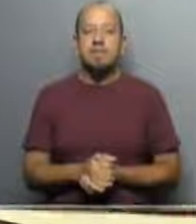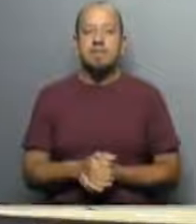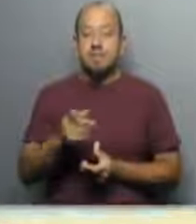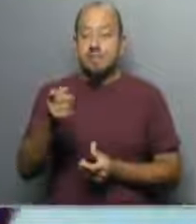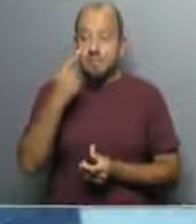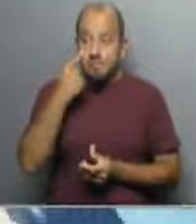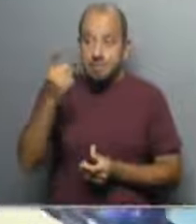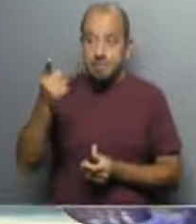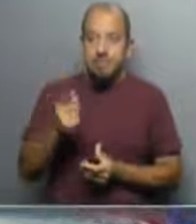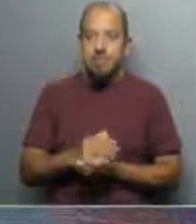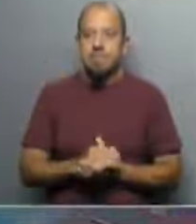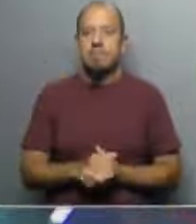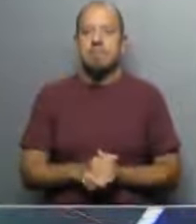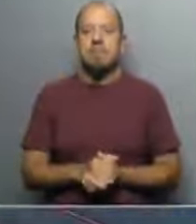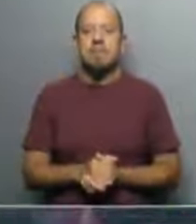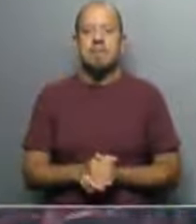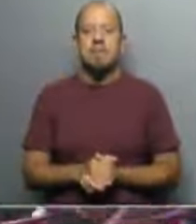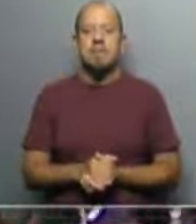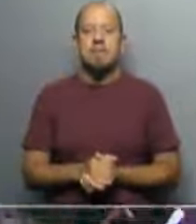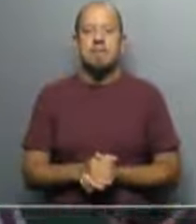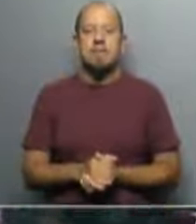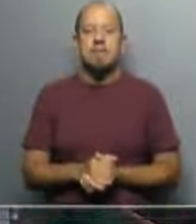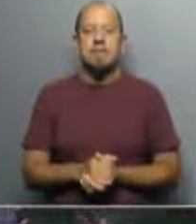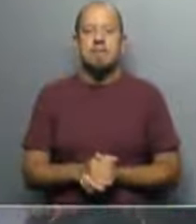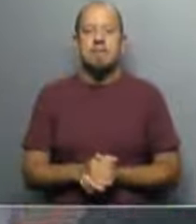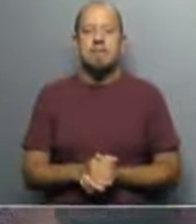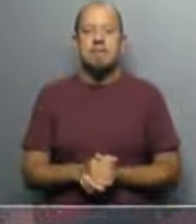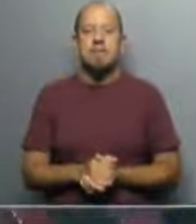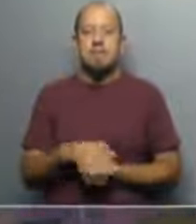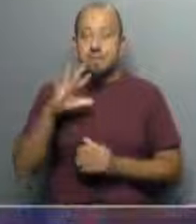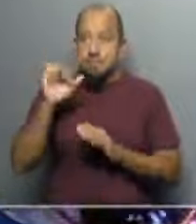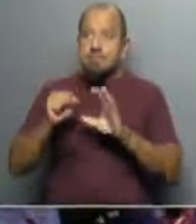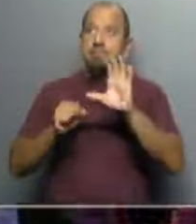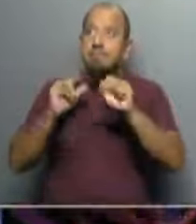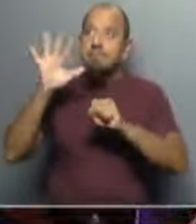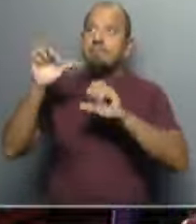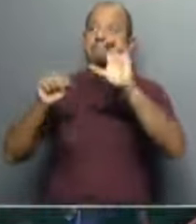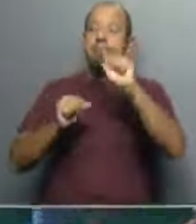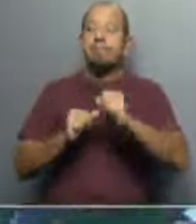Ese. El que tiene las partes para trepar, ¿te gusta?